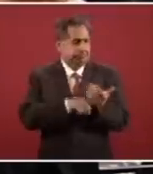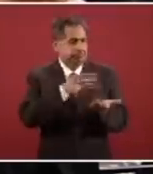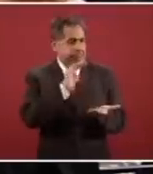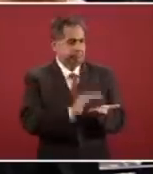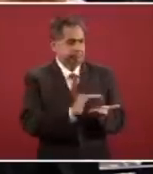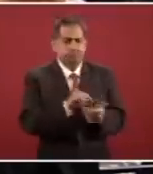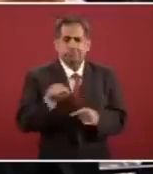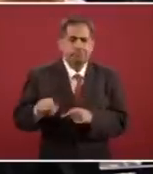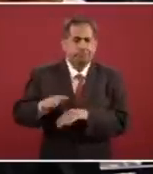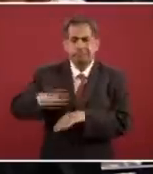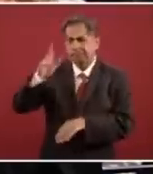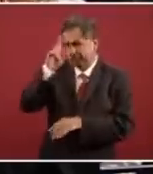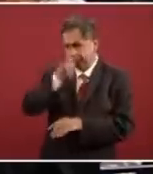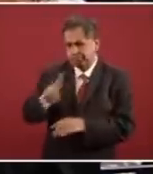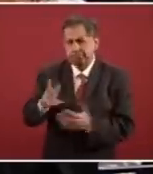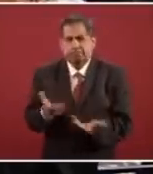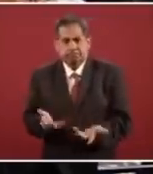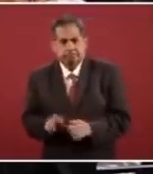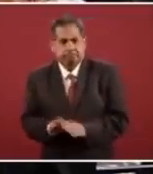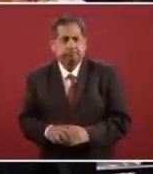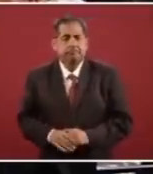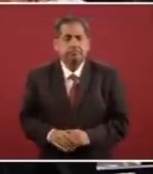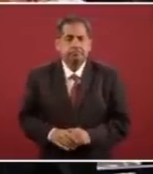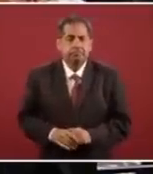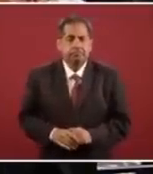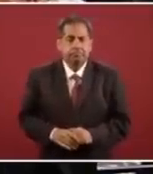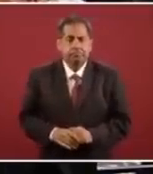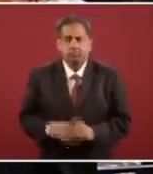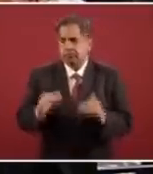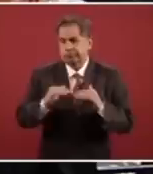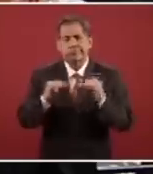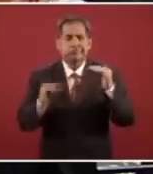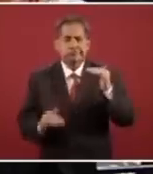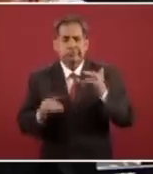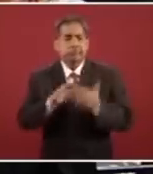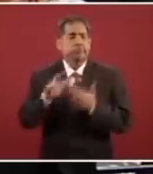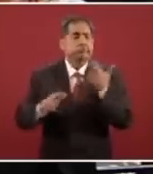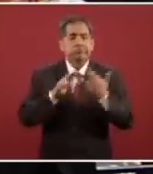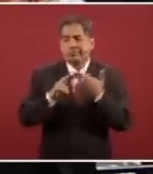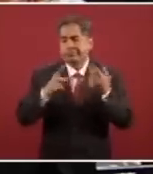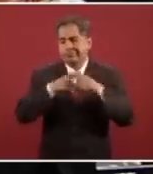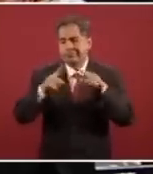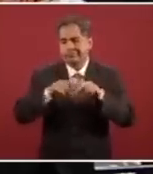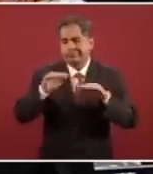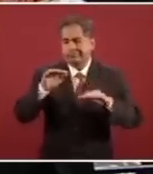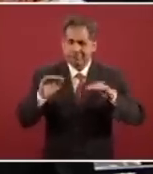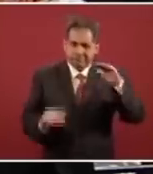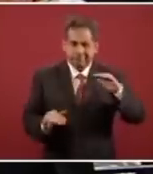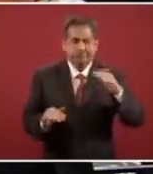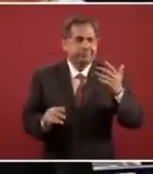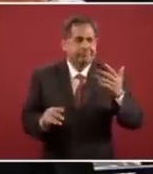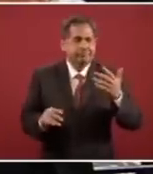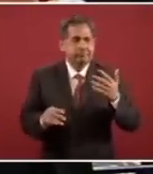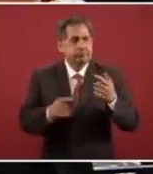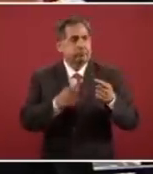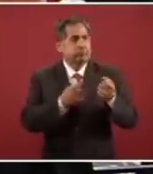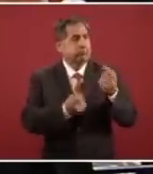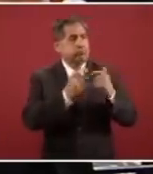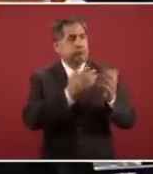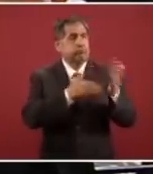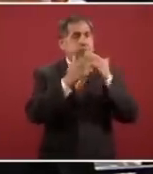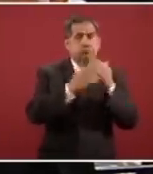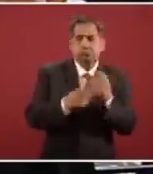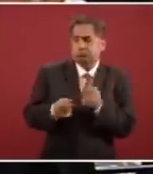del mundo. Y bueno, pues también una desigualdad regional, hay regiones que no hay financiamiento al desarrollo